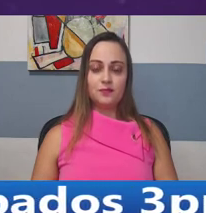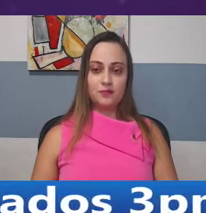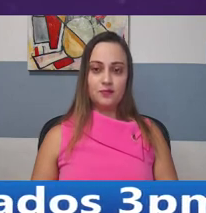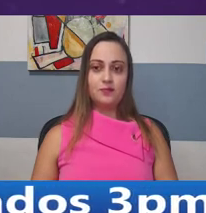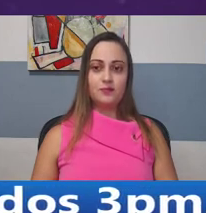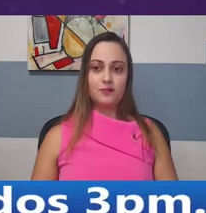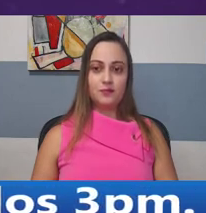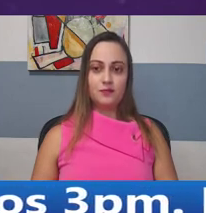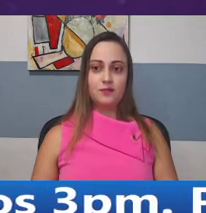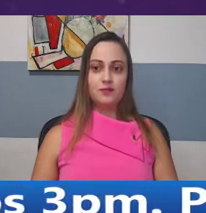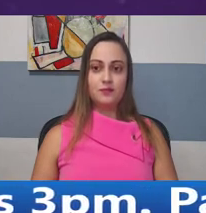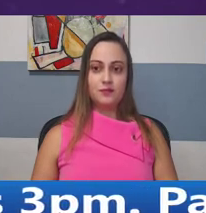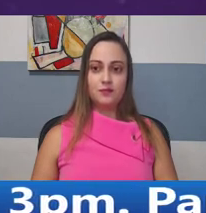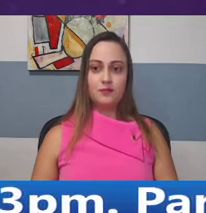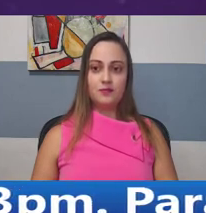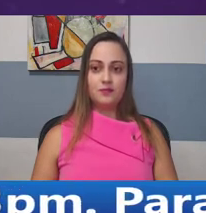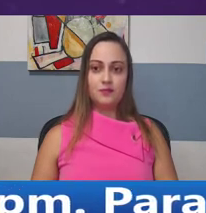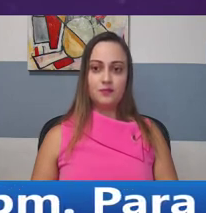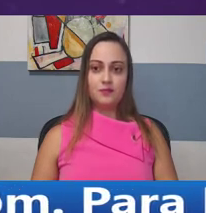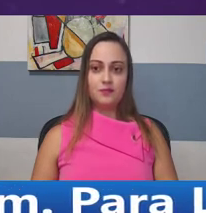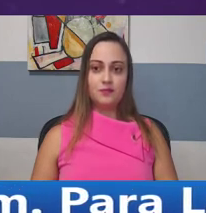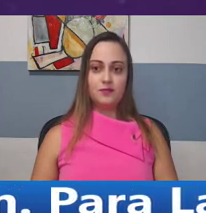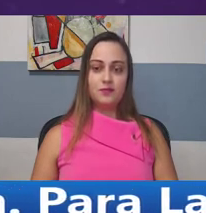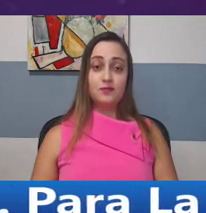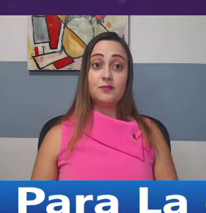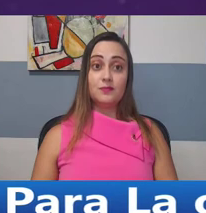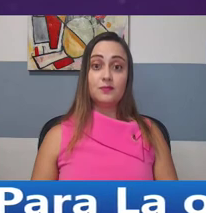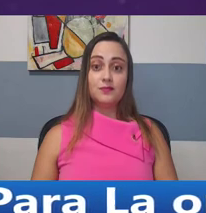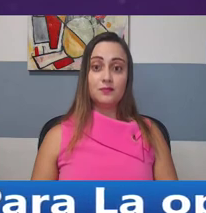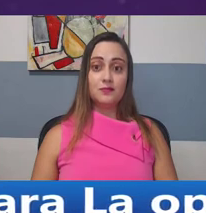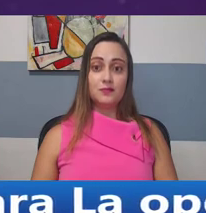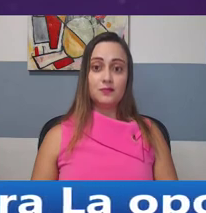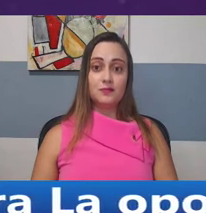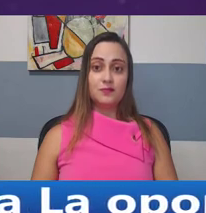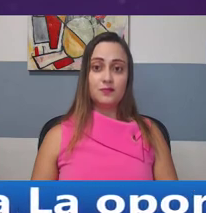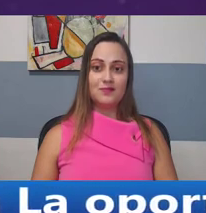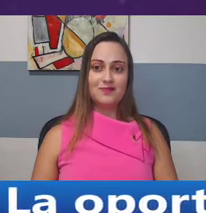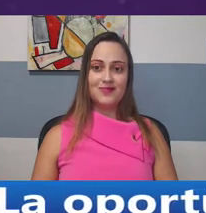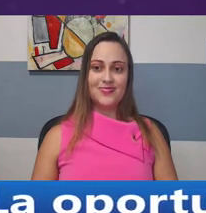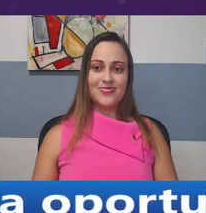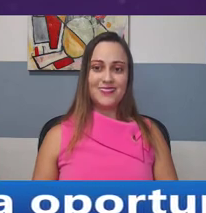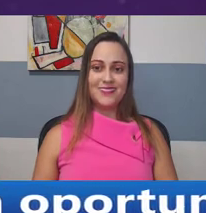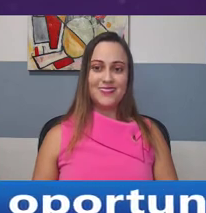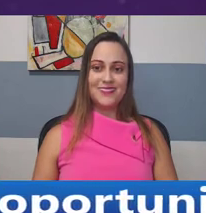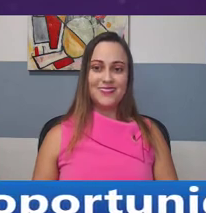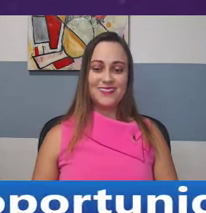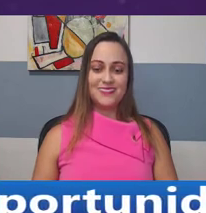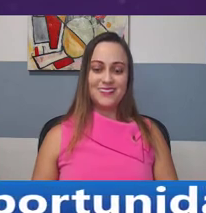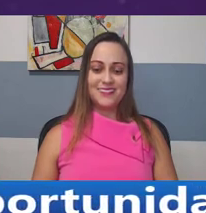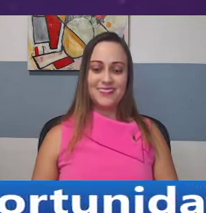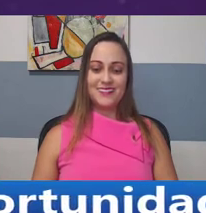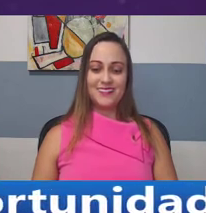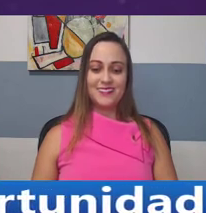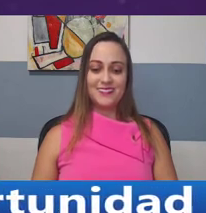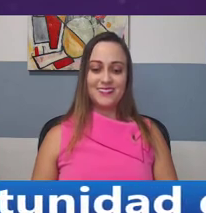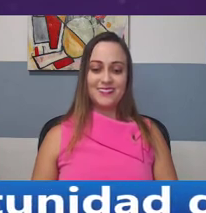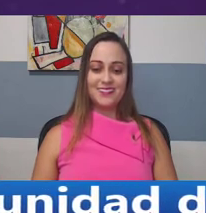tiempo y tenía un cliente y tenía una respuesta y yo, ¿a quién llamo ahora? Entonces,